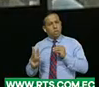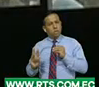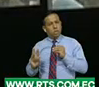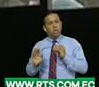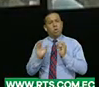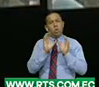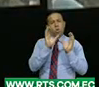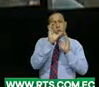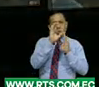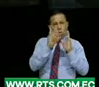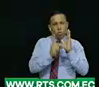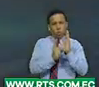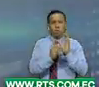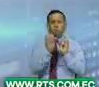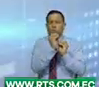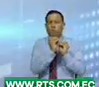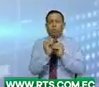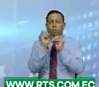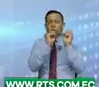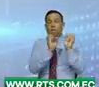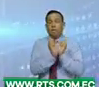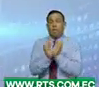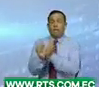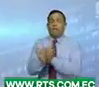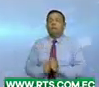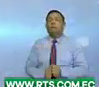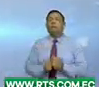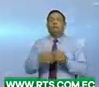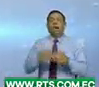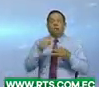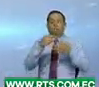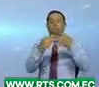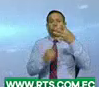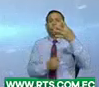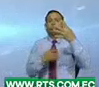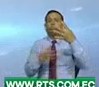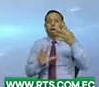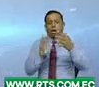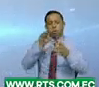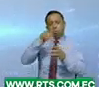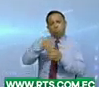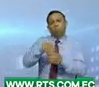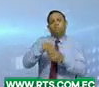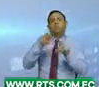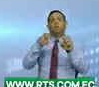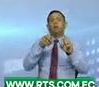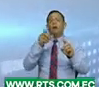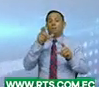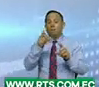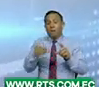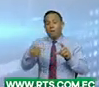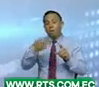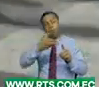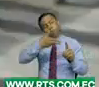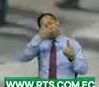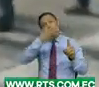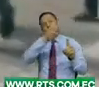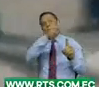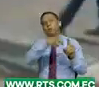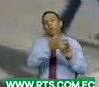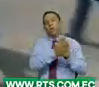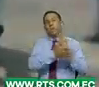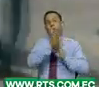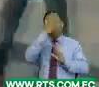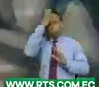integral como hasta el momento existen cuatro personas procesadas por el crimen ocurrido en contra del comunicador entre los